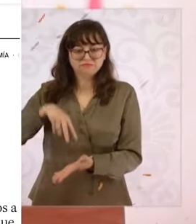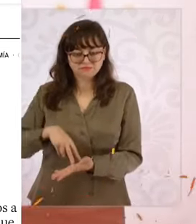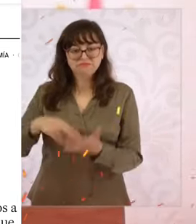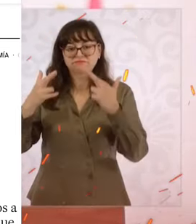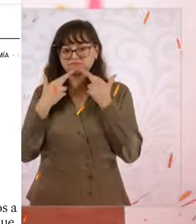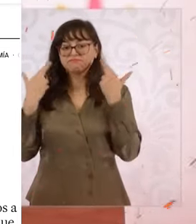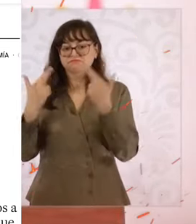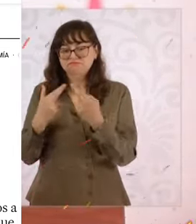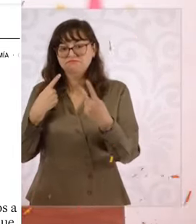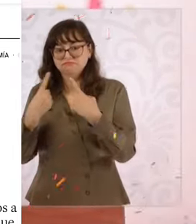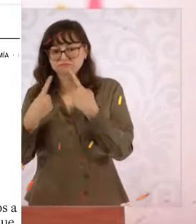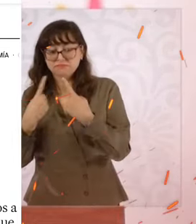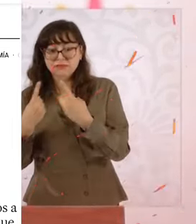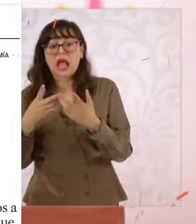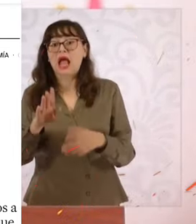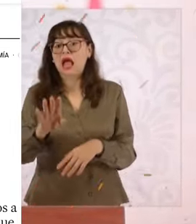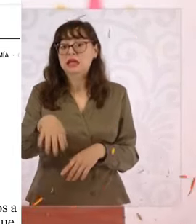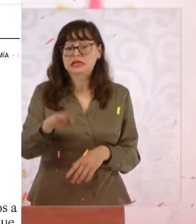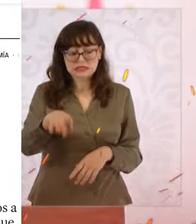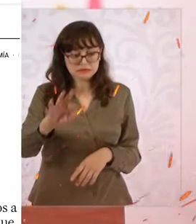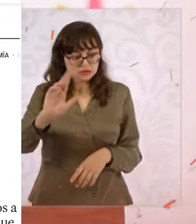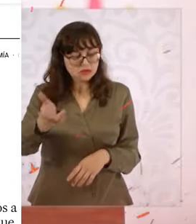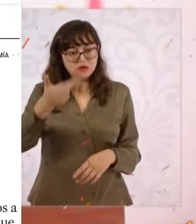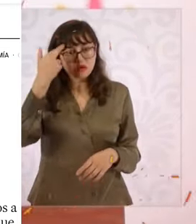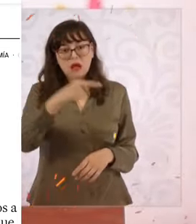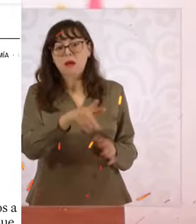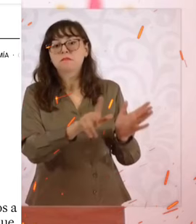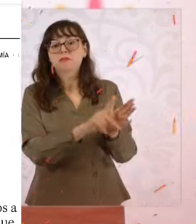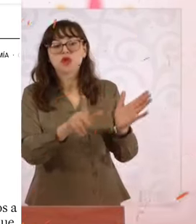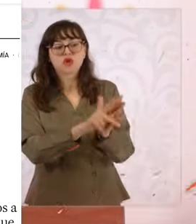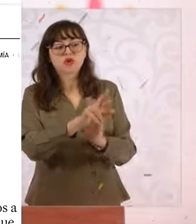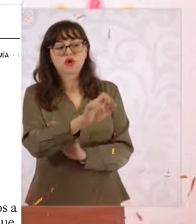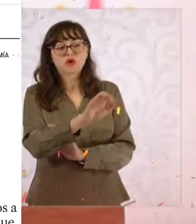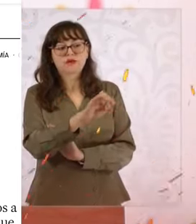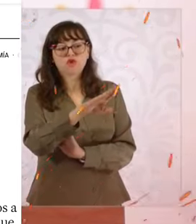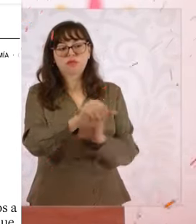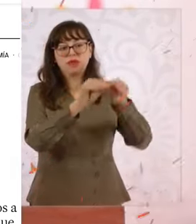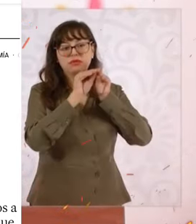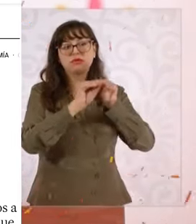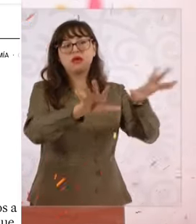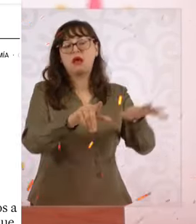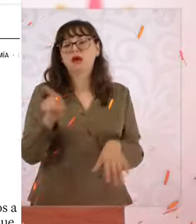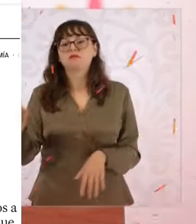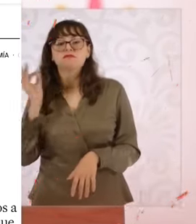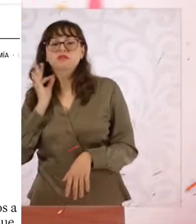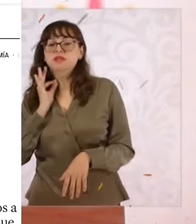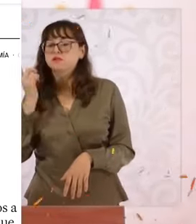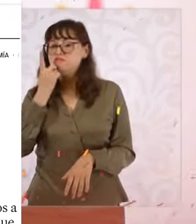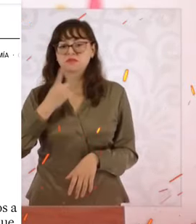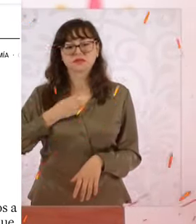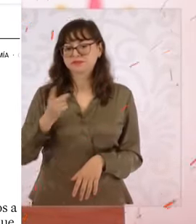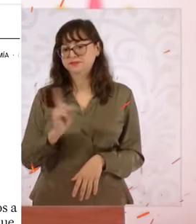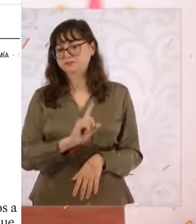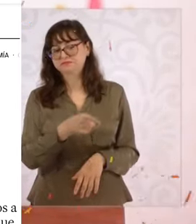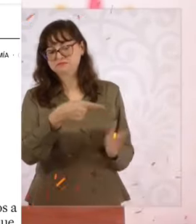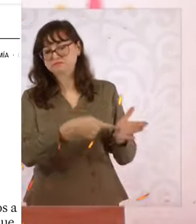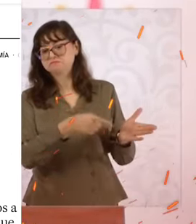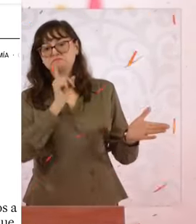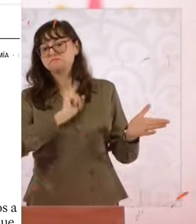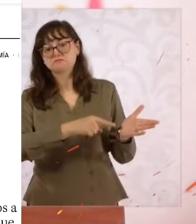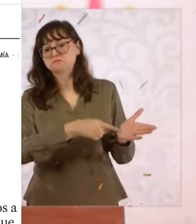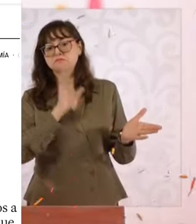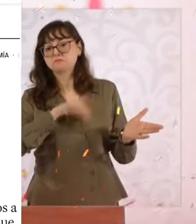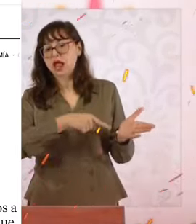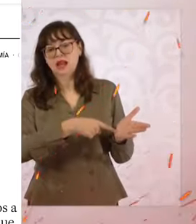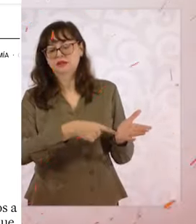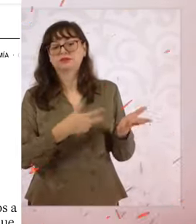por cierto, la nota que sale hoy en el periódico Reforma, el propio fiscal nos informa que todo se llevó de acuerdo a las diligencias que se requiere, porque dicen que se